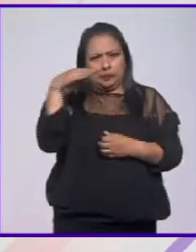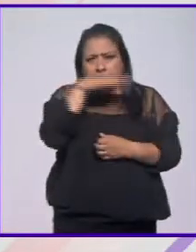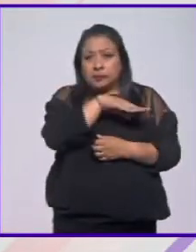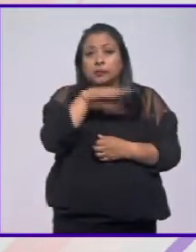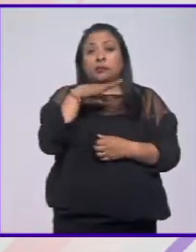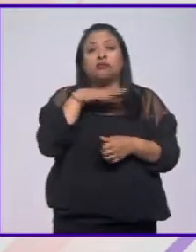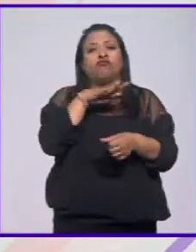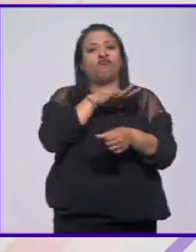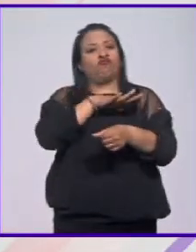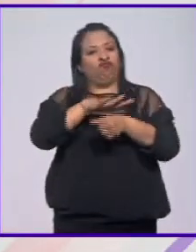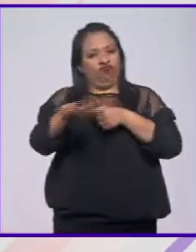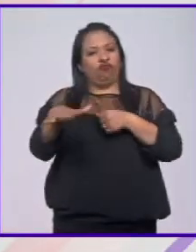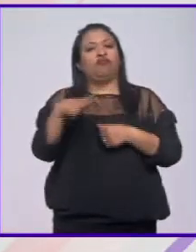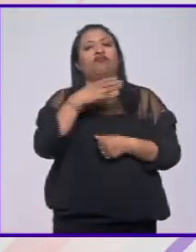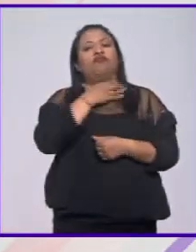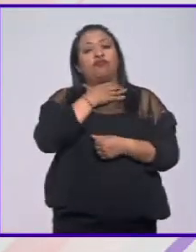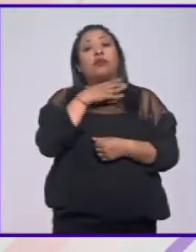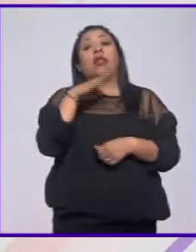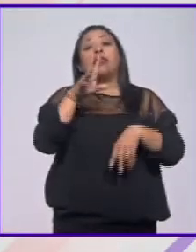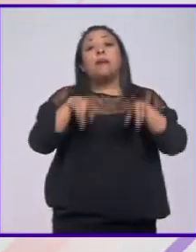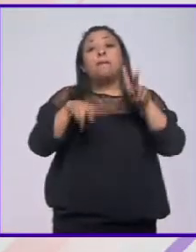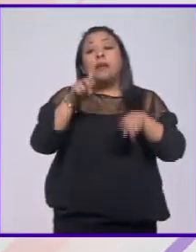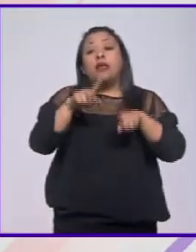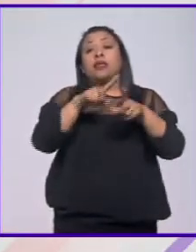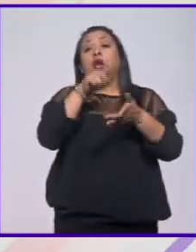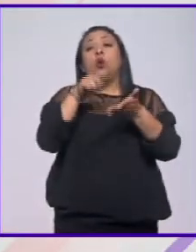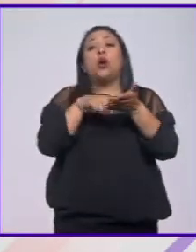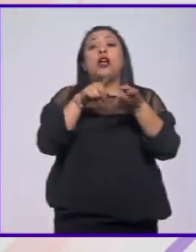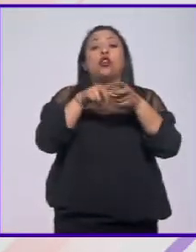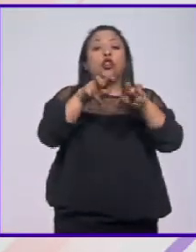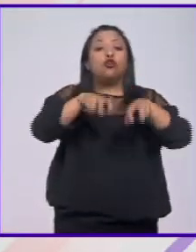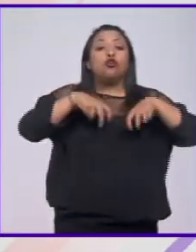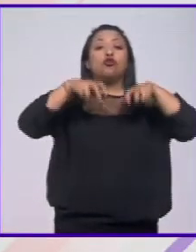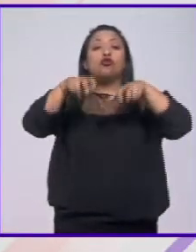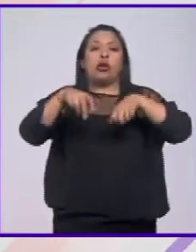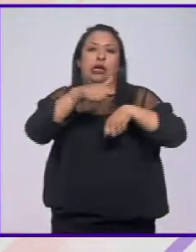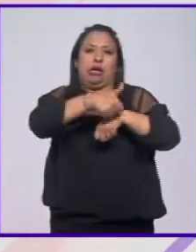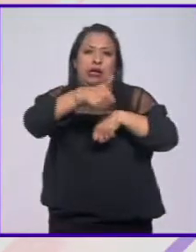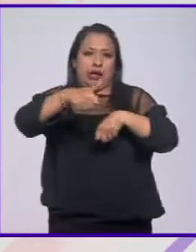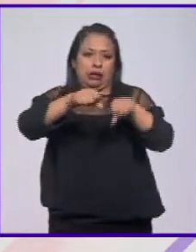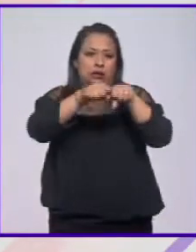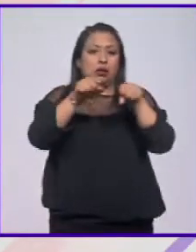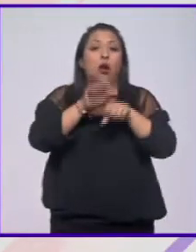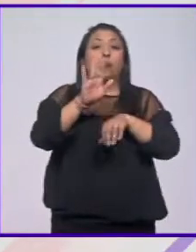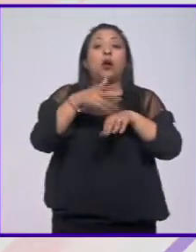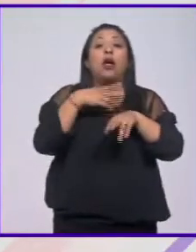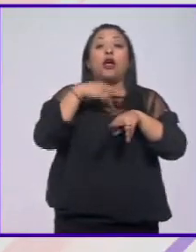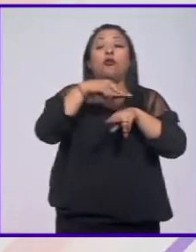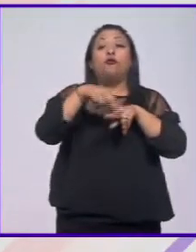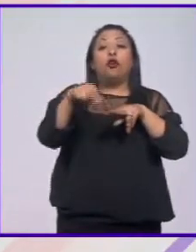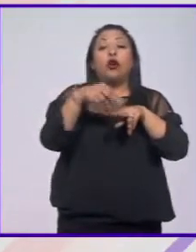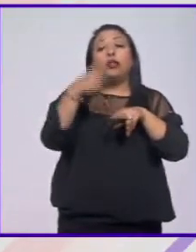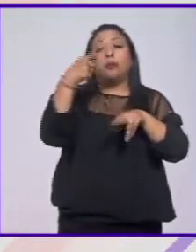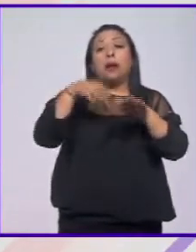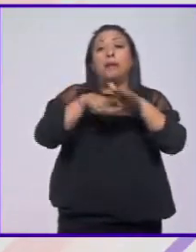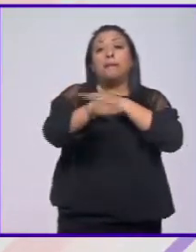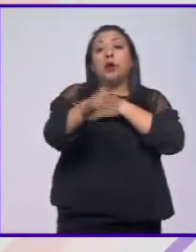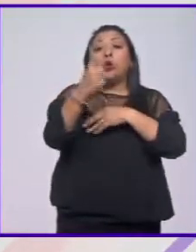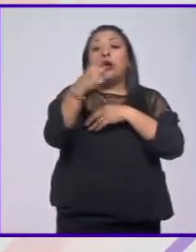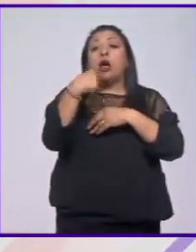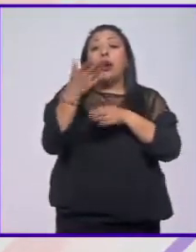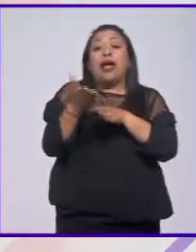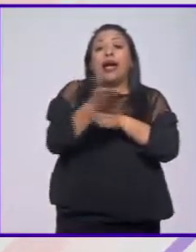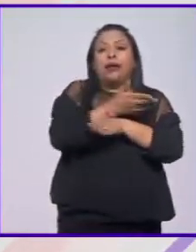el cupo será limitado conforme a la capacidad de cada uno de los foros, por lo que se entregarán los boletos de acceso una